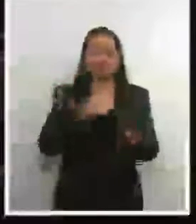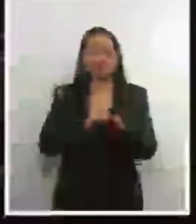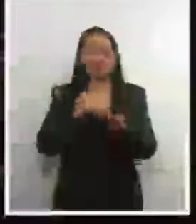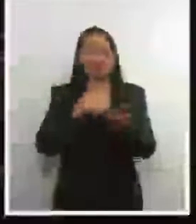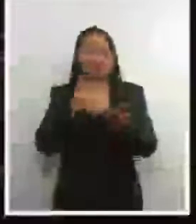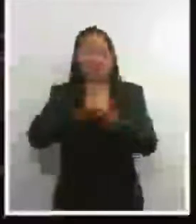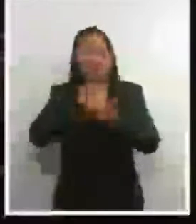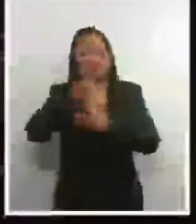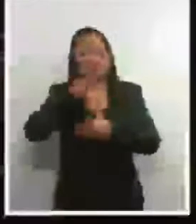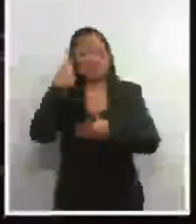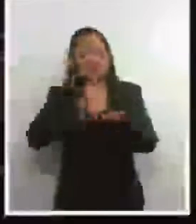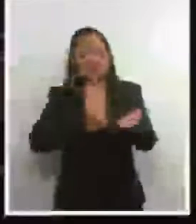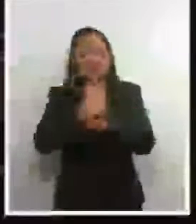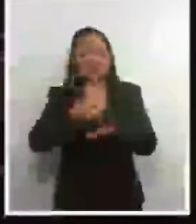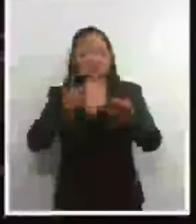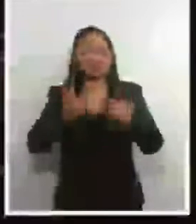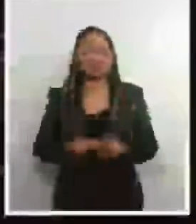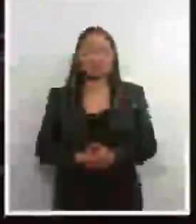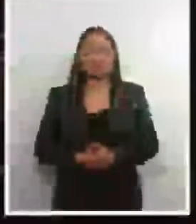de decreto.